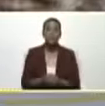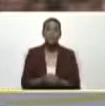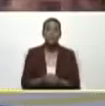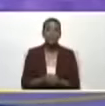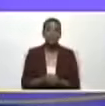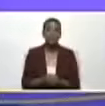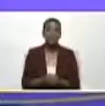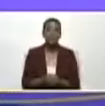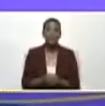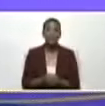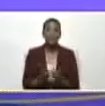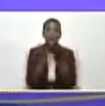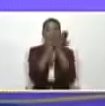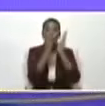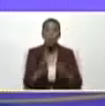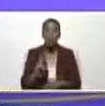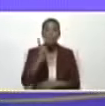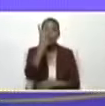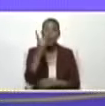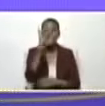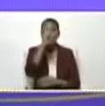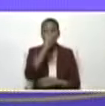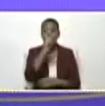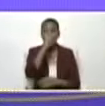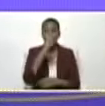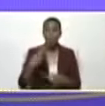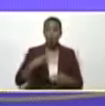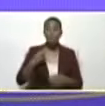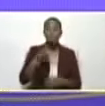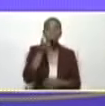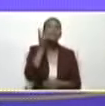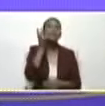amazonas estudia segundo año de